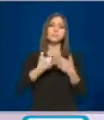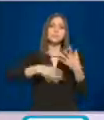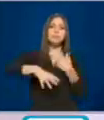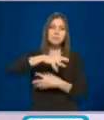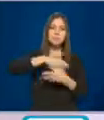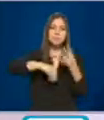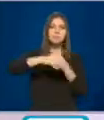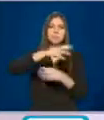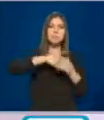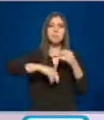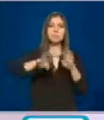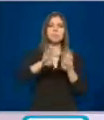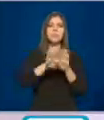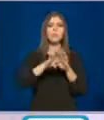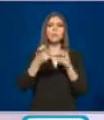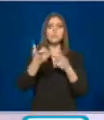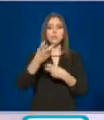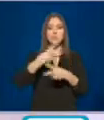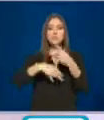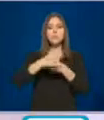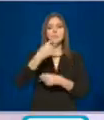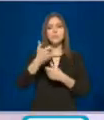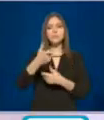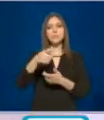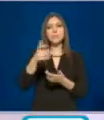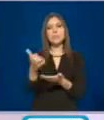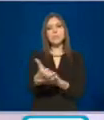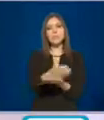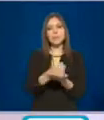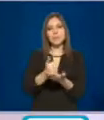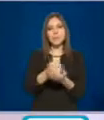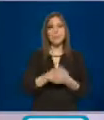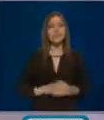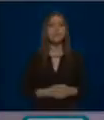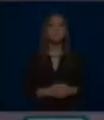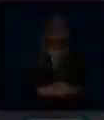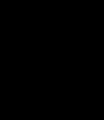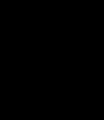cómo yo puedo generar ingresos. Muy bien, Perfecto. Pues Norma. Norma, muchas gracias. No, Ahora sí gracias nos a dejaste. ustedes.